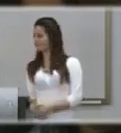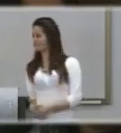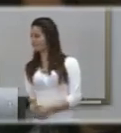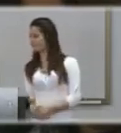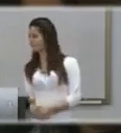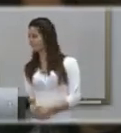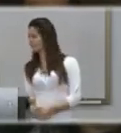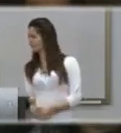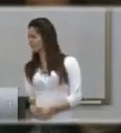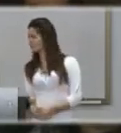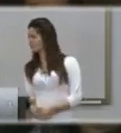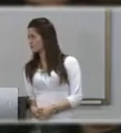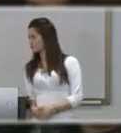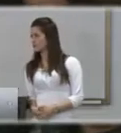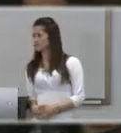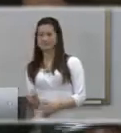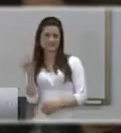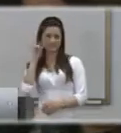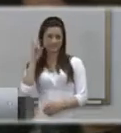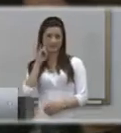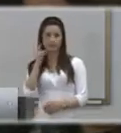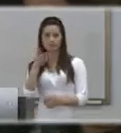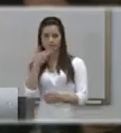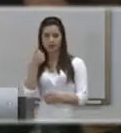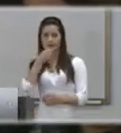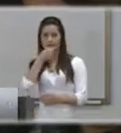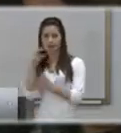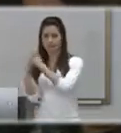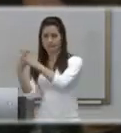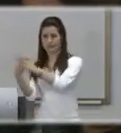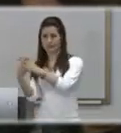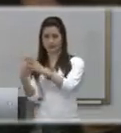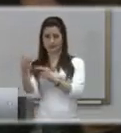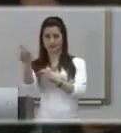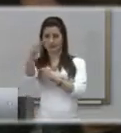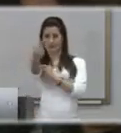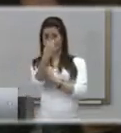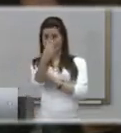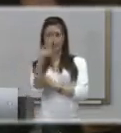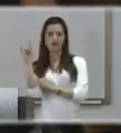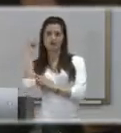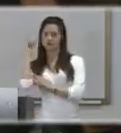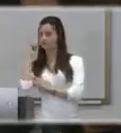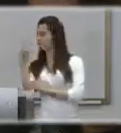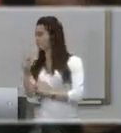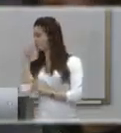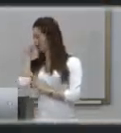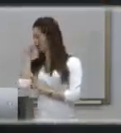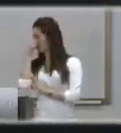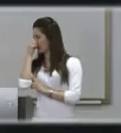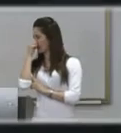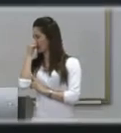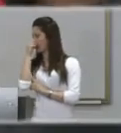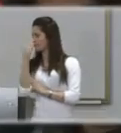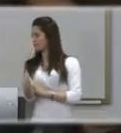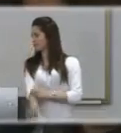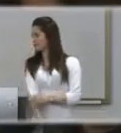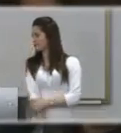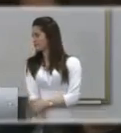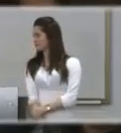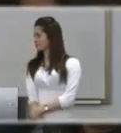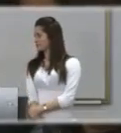Listo, vamos a pasar el micrófono para que en la transmisión puedan escuchar lo que el público acá está diciendo. Entonces, utilizarlo para que nos escuchen.